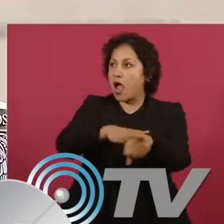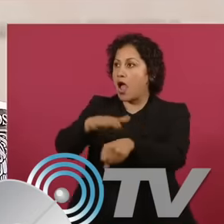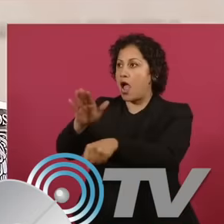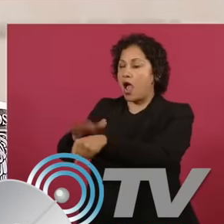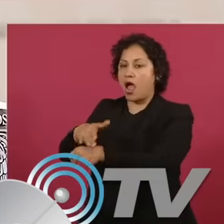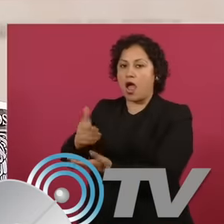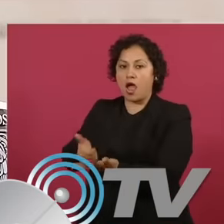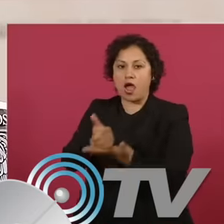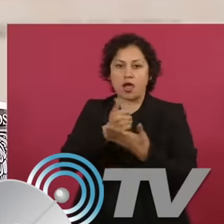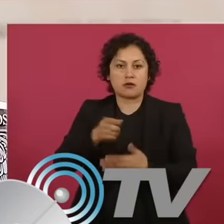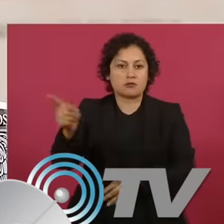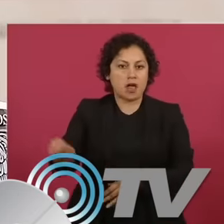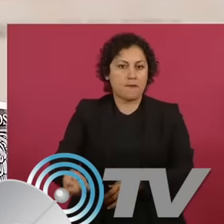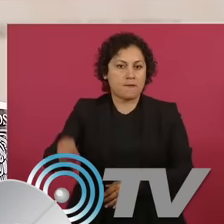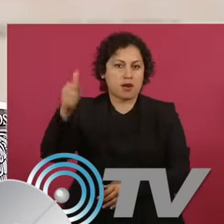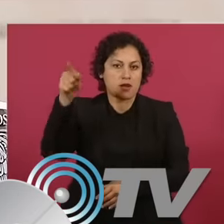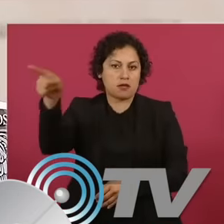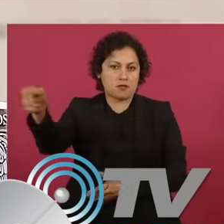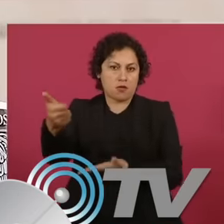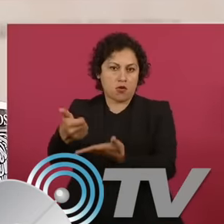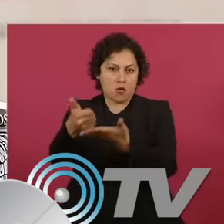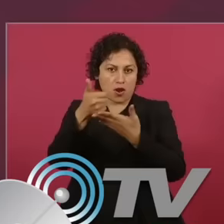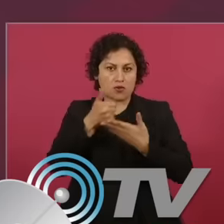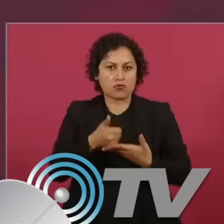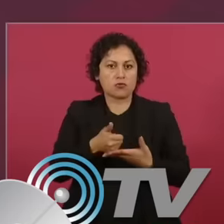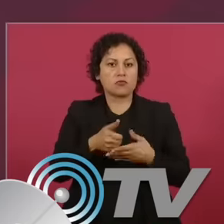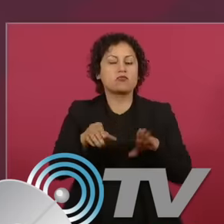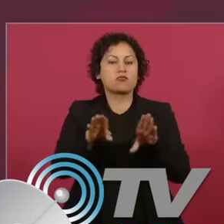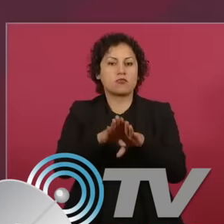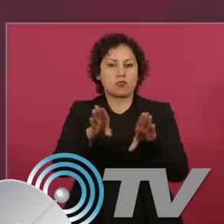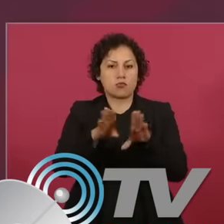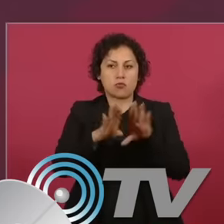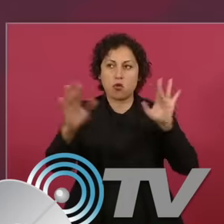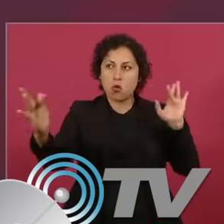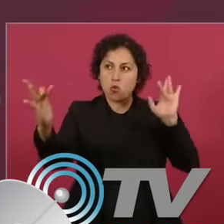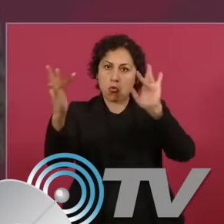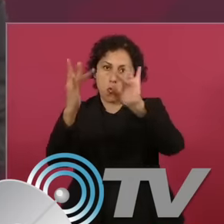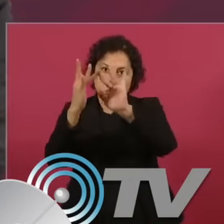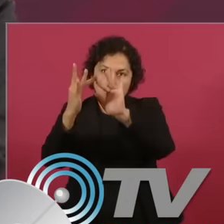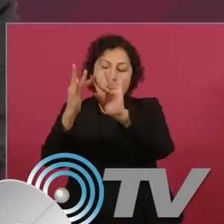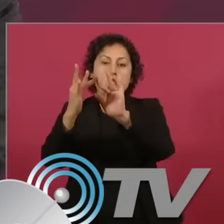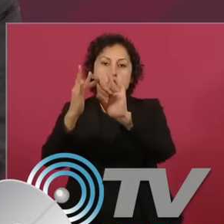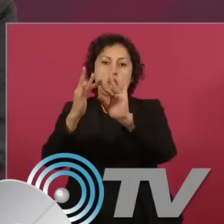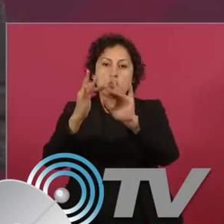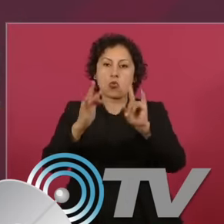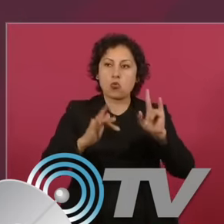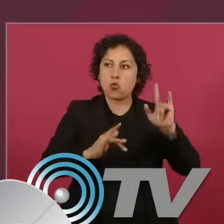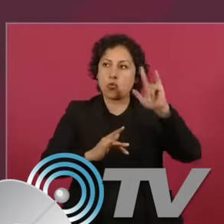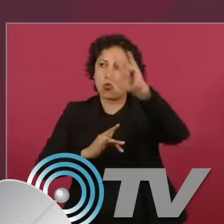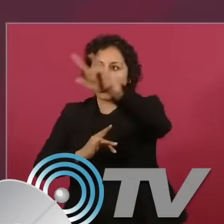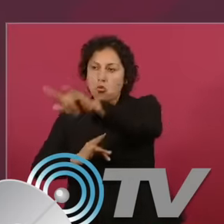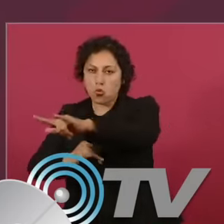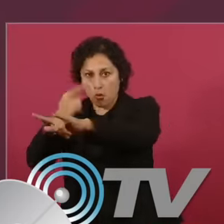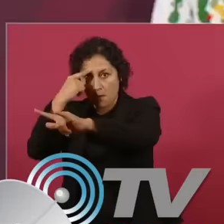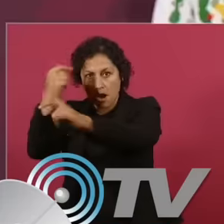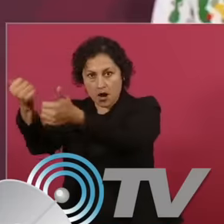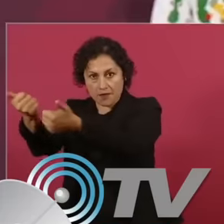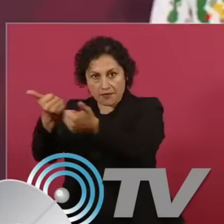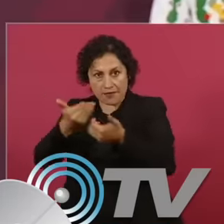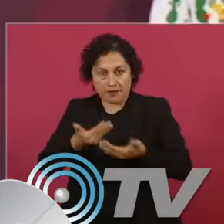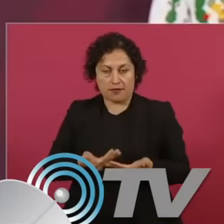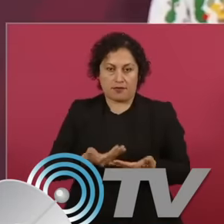se estableció un puente aéreo para traer equipos, no teníamos